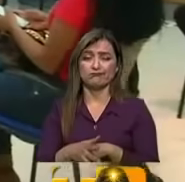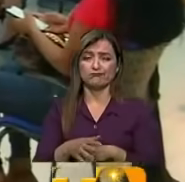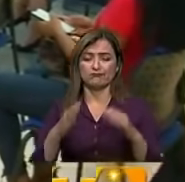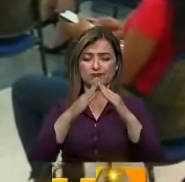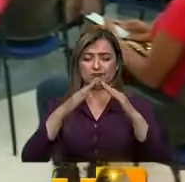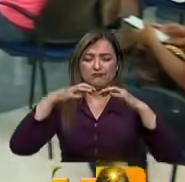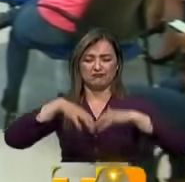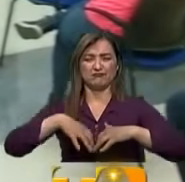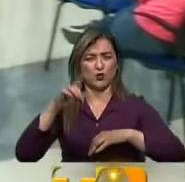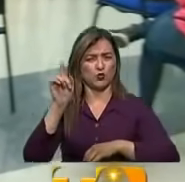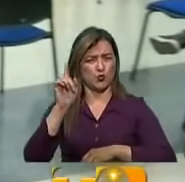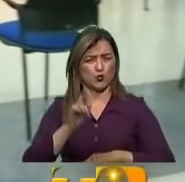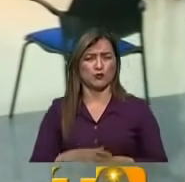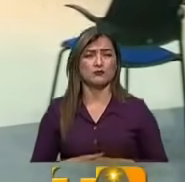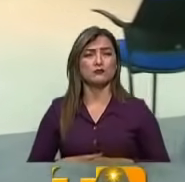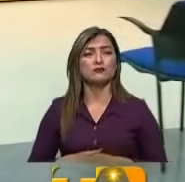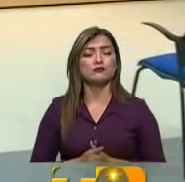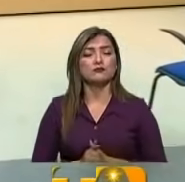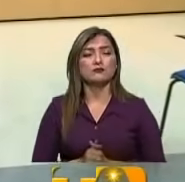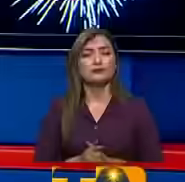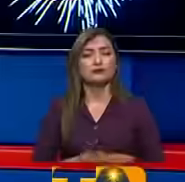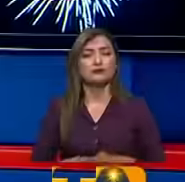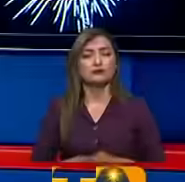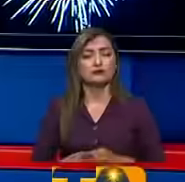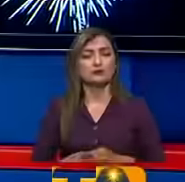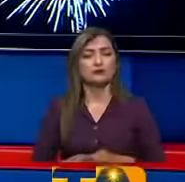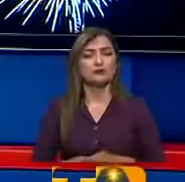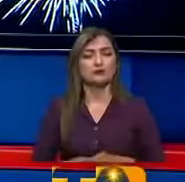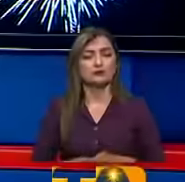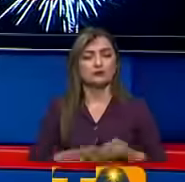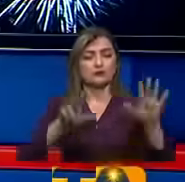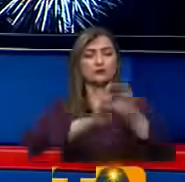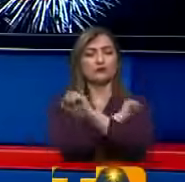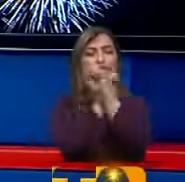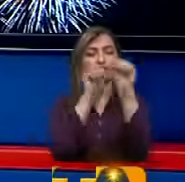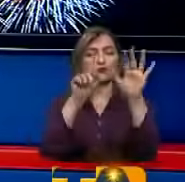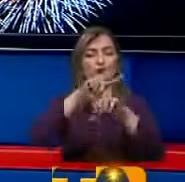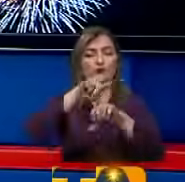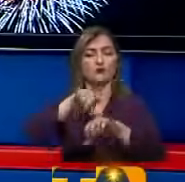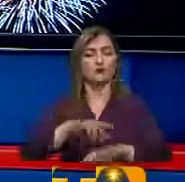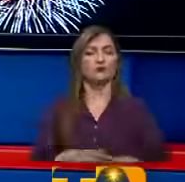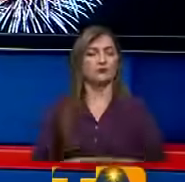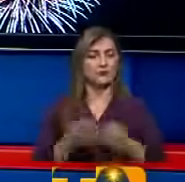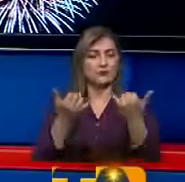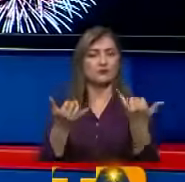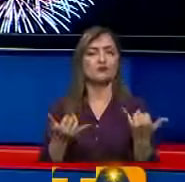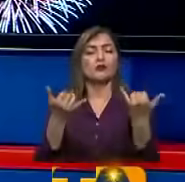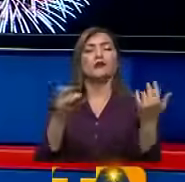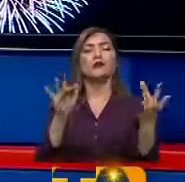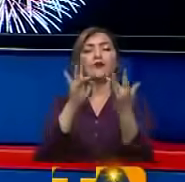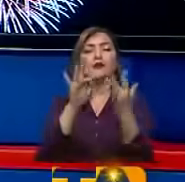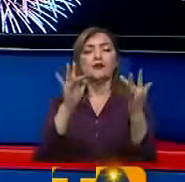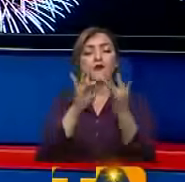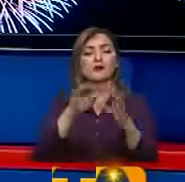sus casas. Helen Quiñones, 24 horas. 8 de la mañana con 6 minutos. En este momento vamos en vivo